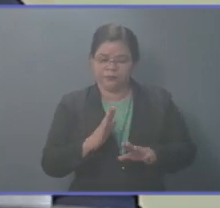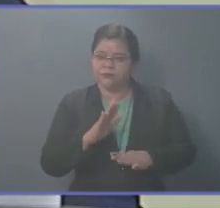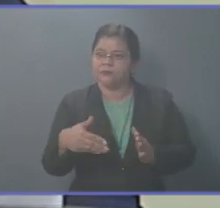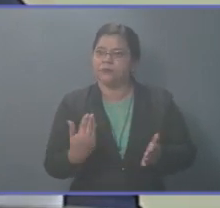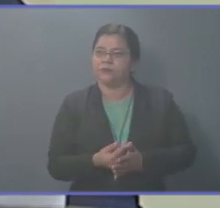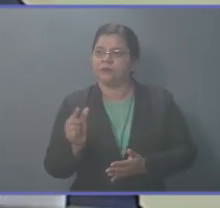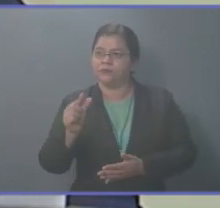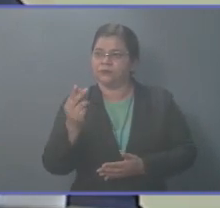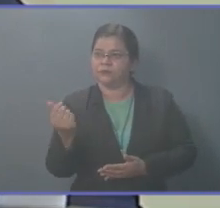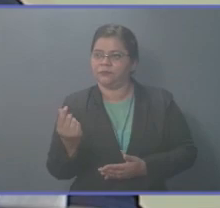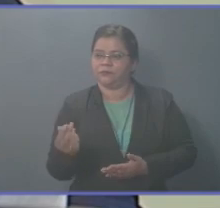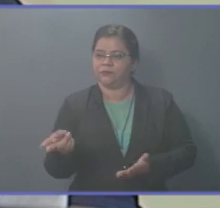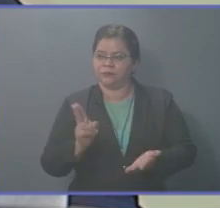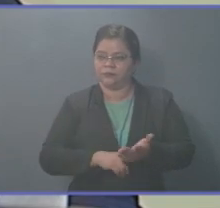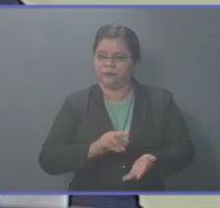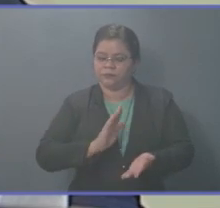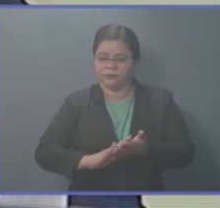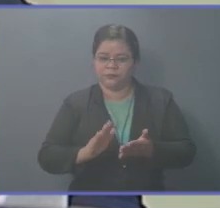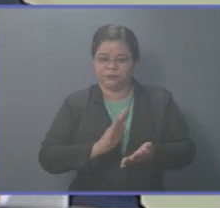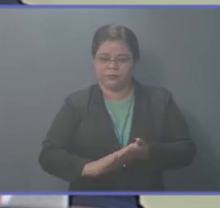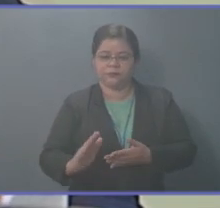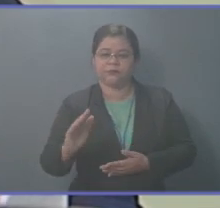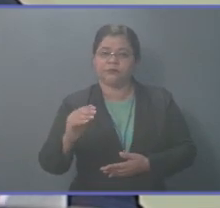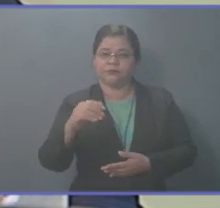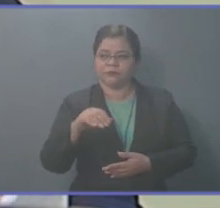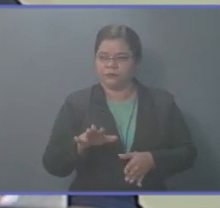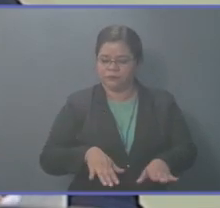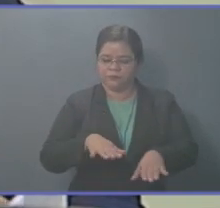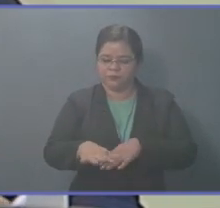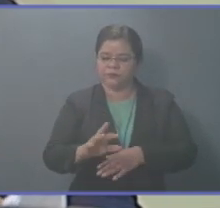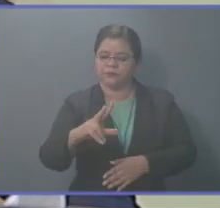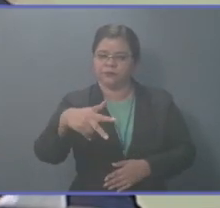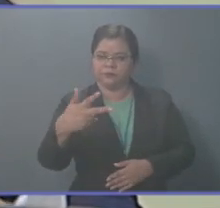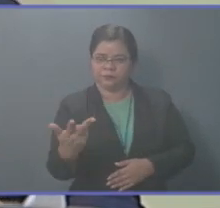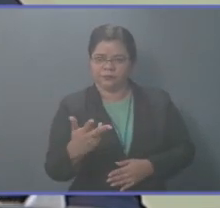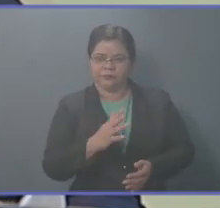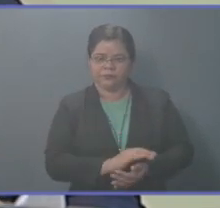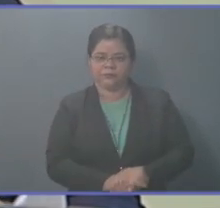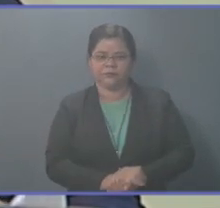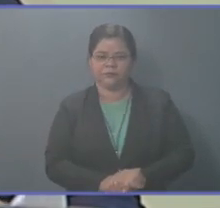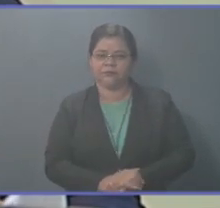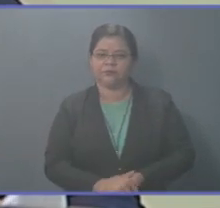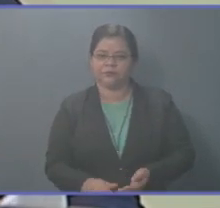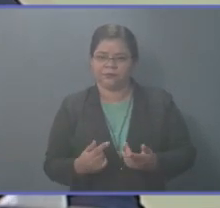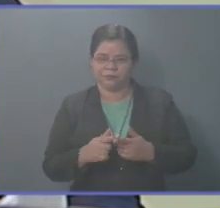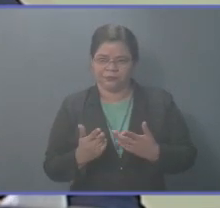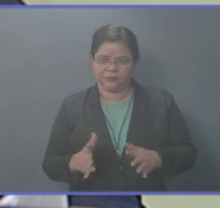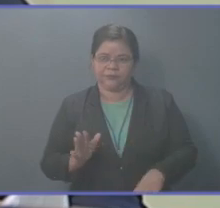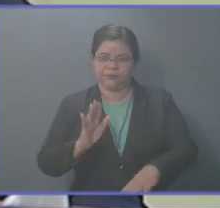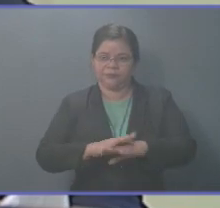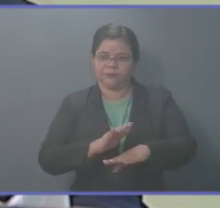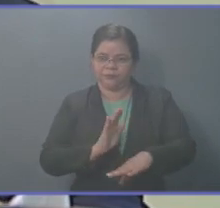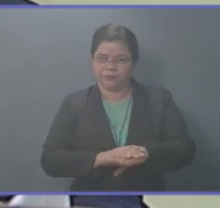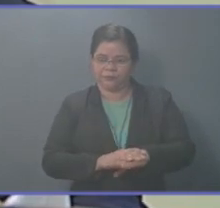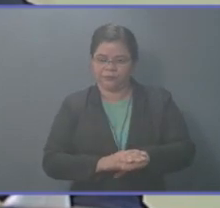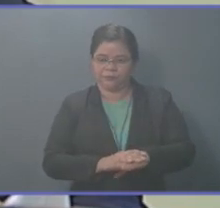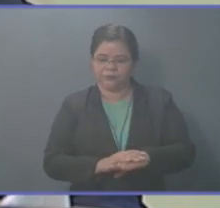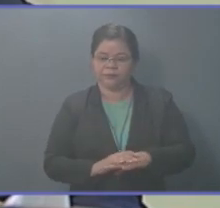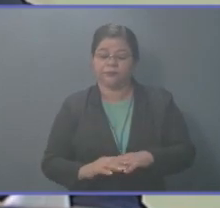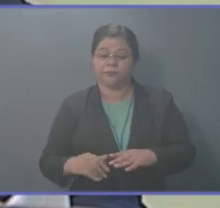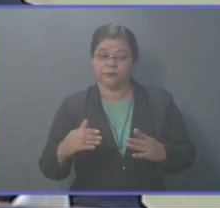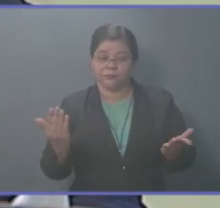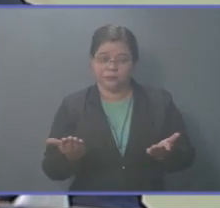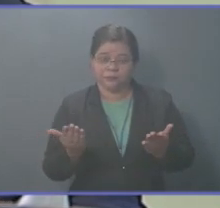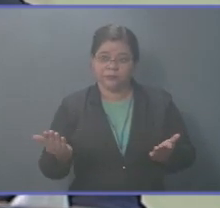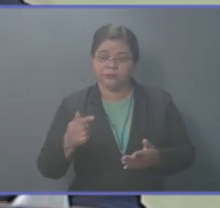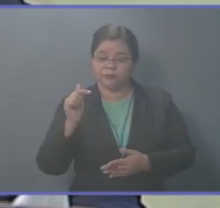préstamo para financiar la fase 3 del Plan Control Territorial. Llamado a la insurrección realizado